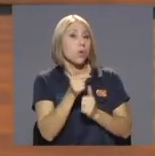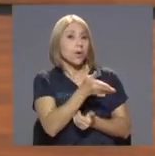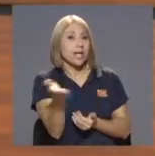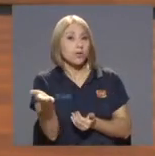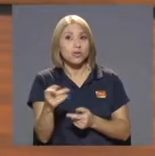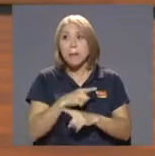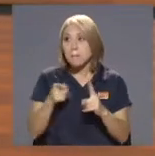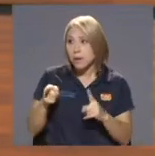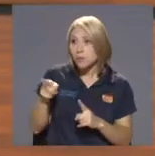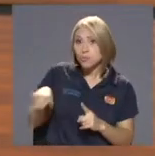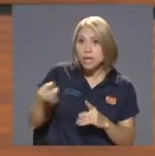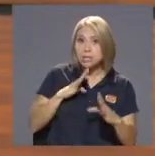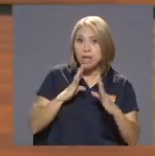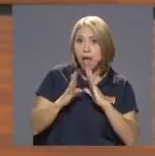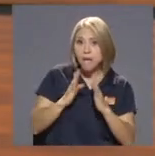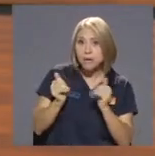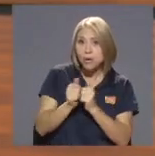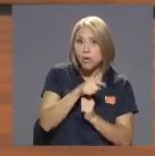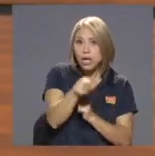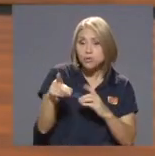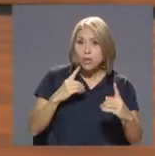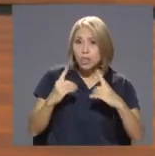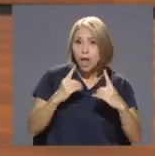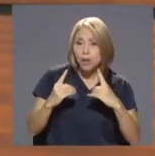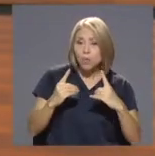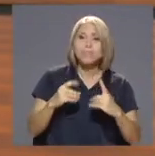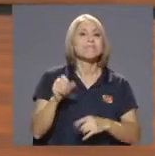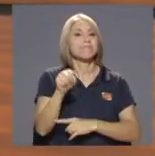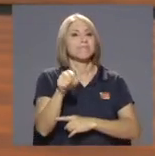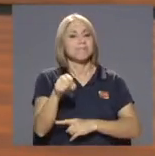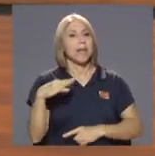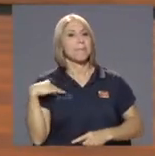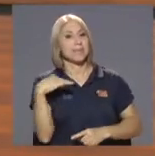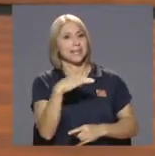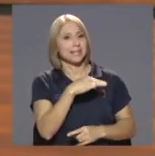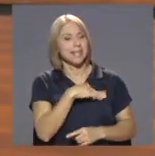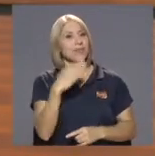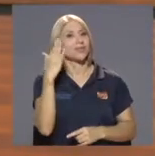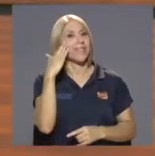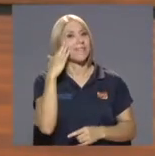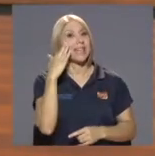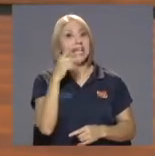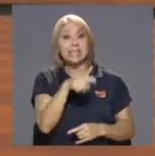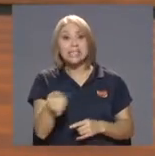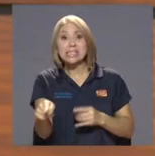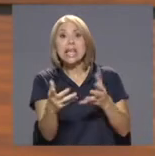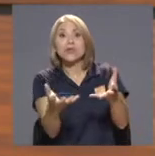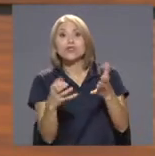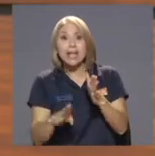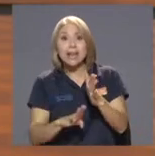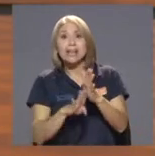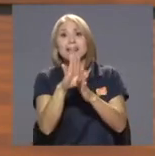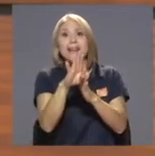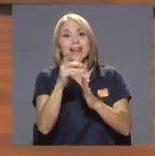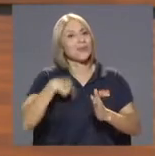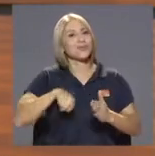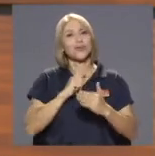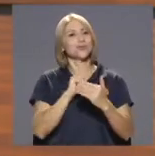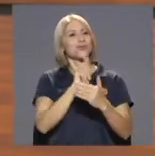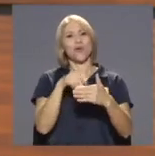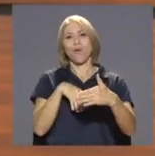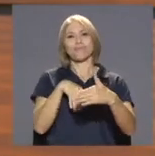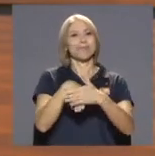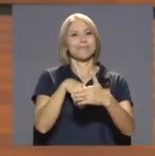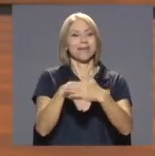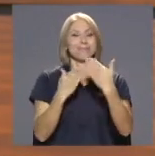ese diálogo de parte? Existe también la claridad por parte del ministerio de que no le cortamos las alas a nadie para que crezca ni dentro de la institución, ni fuera